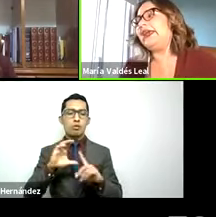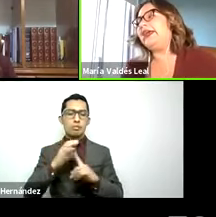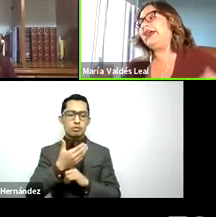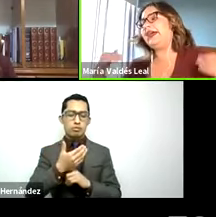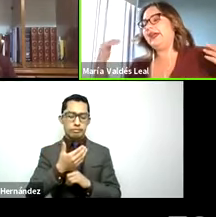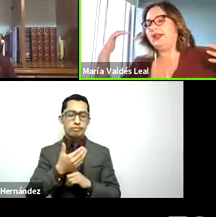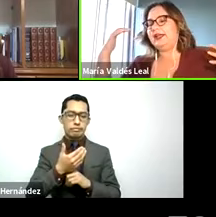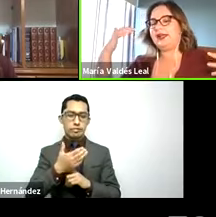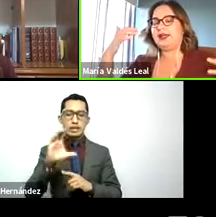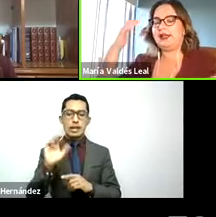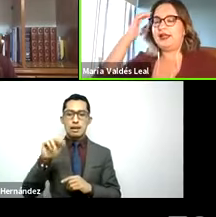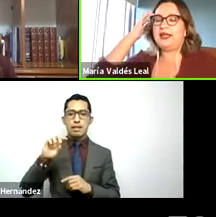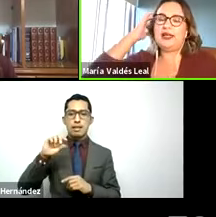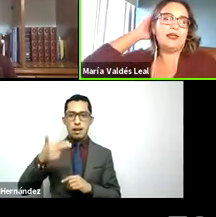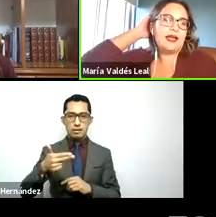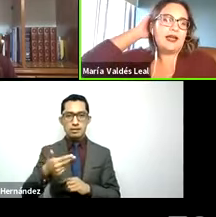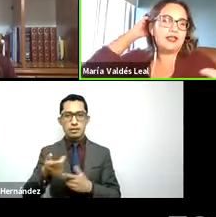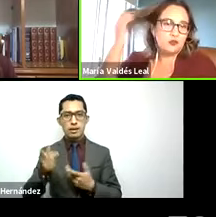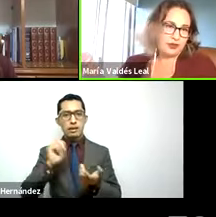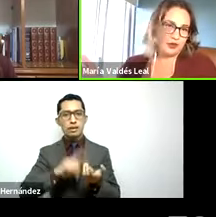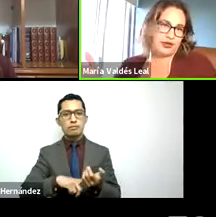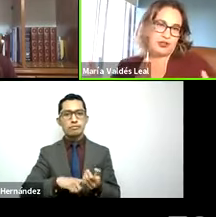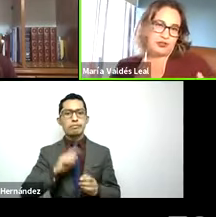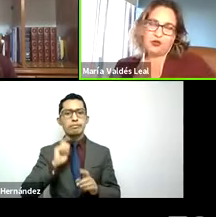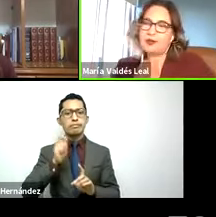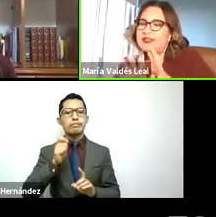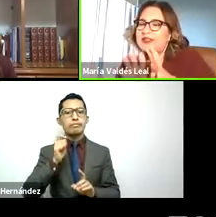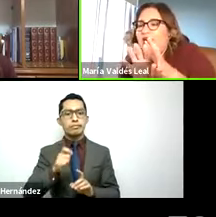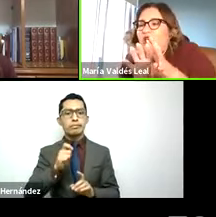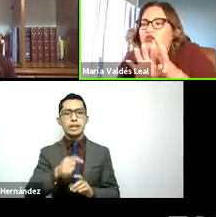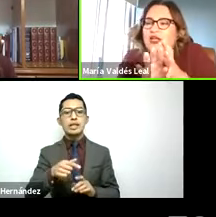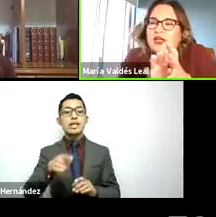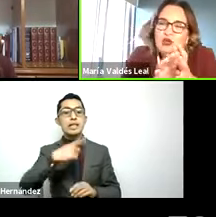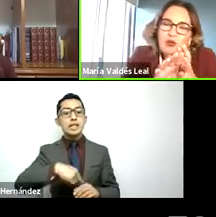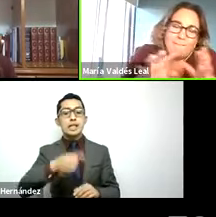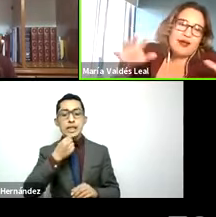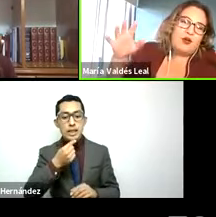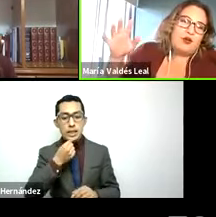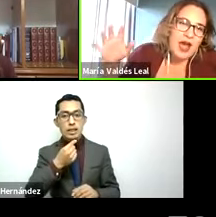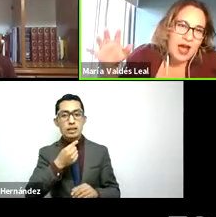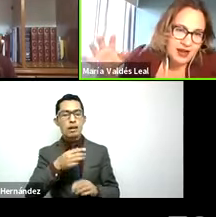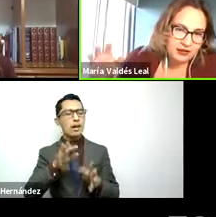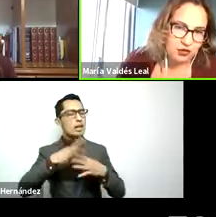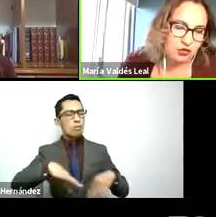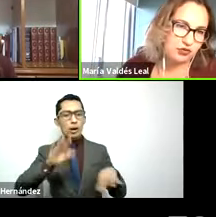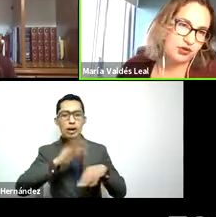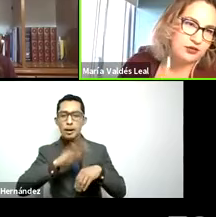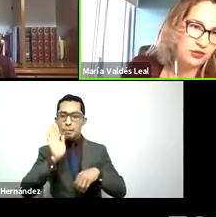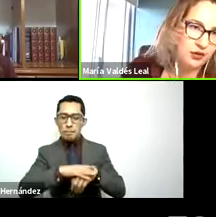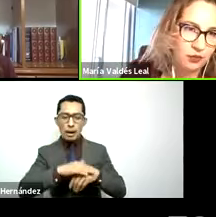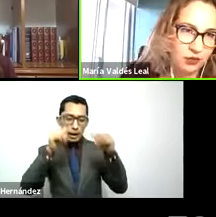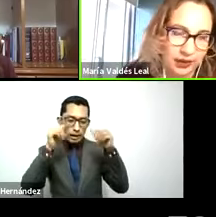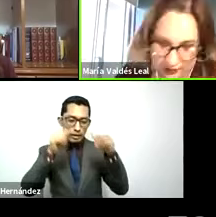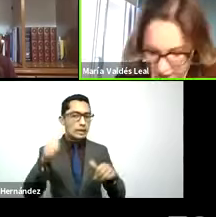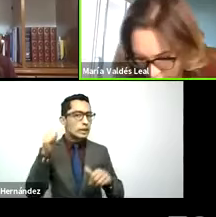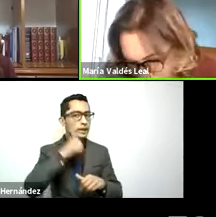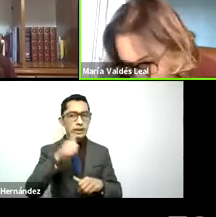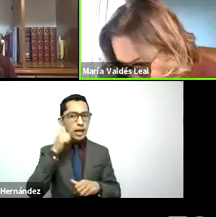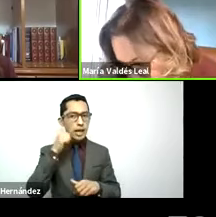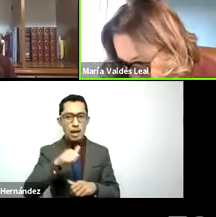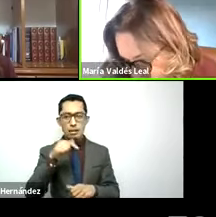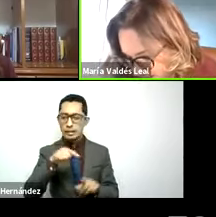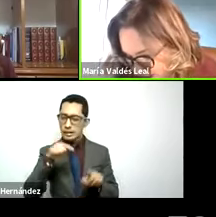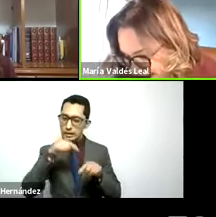era que el interés superior del niño debe ser la consideración primordial en todos los casos que involucran